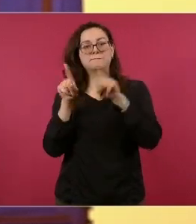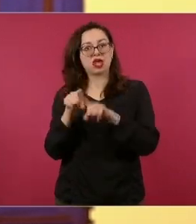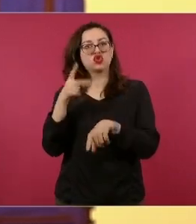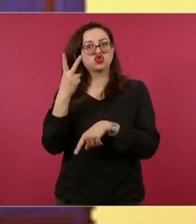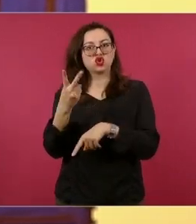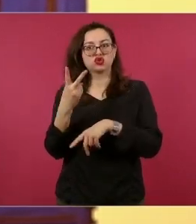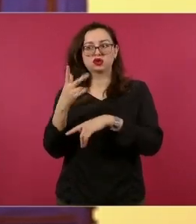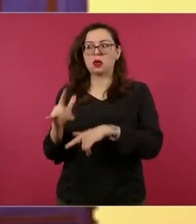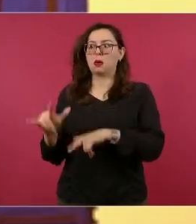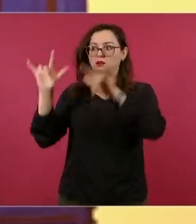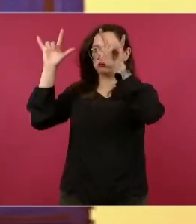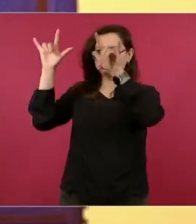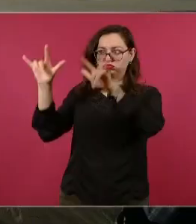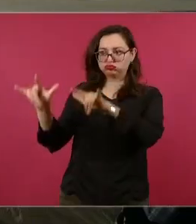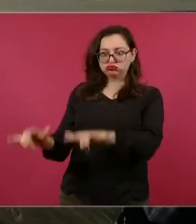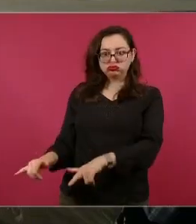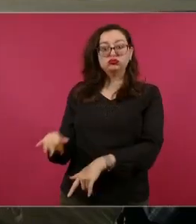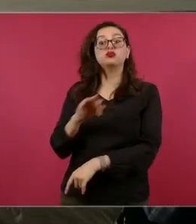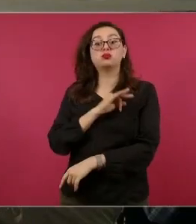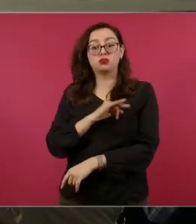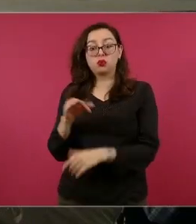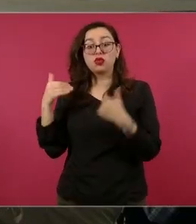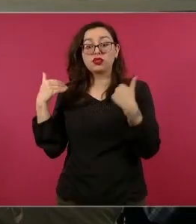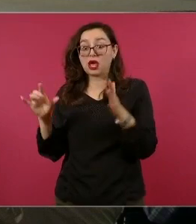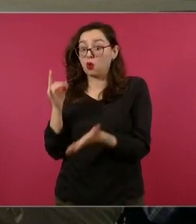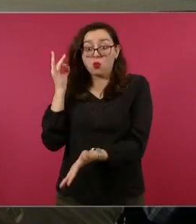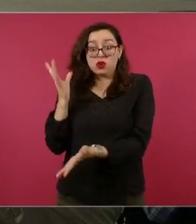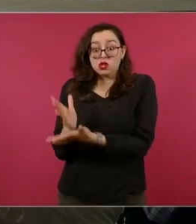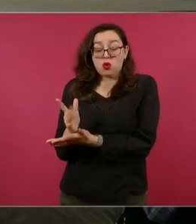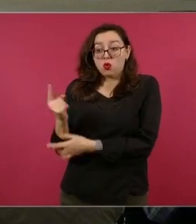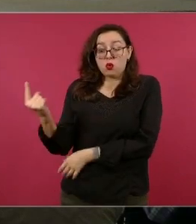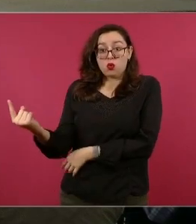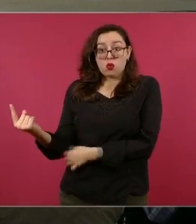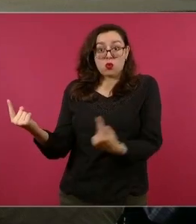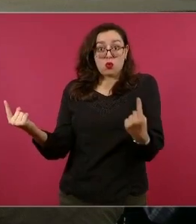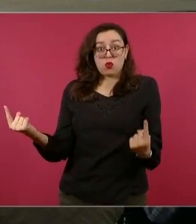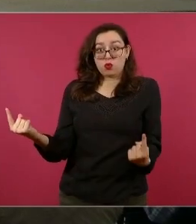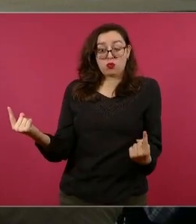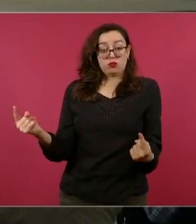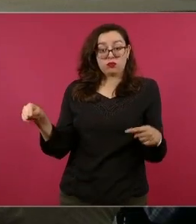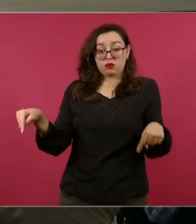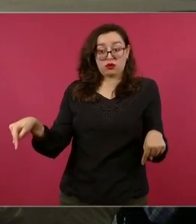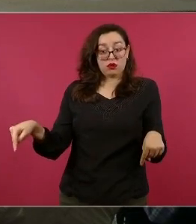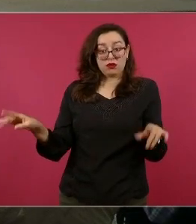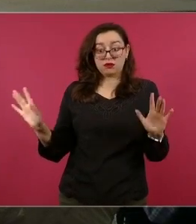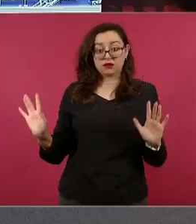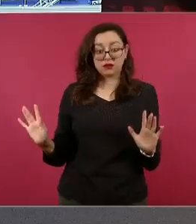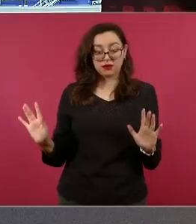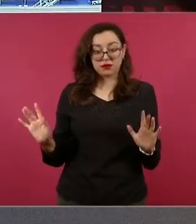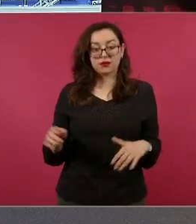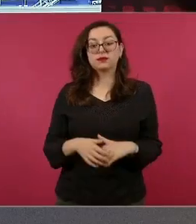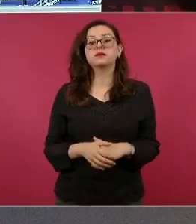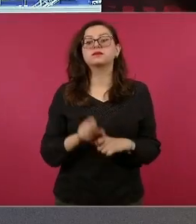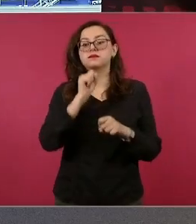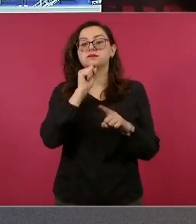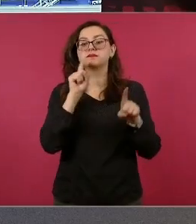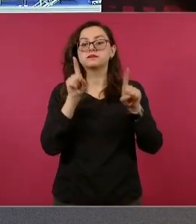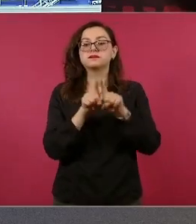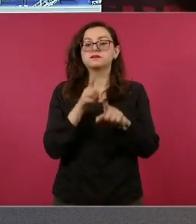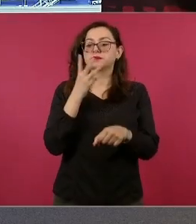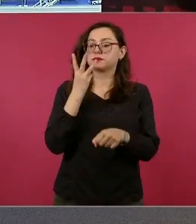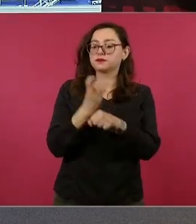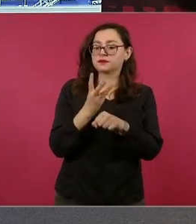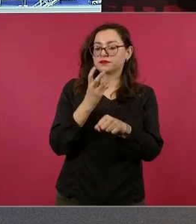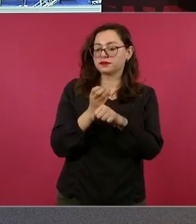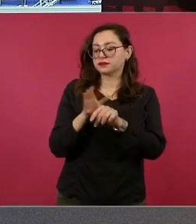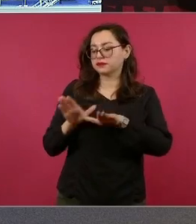cabo operaciones simultáneas. Tiene una pista militar en vecindad, es una tercera pista, que